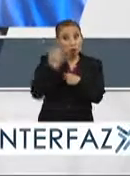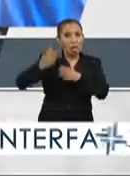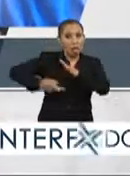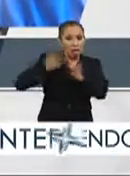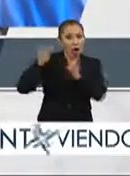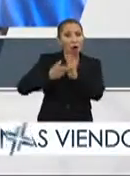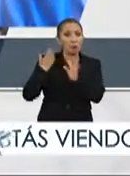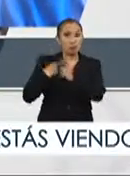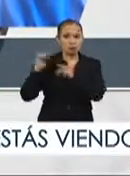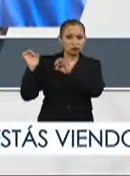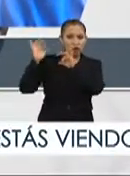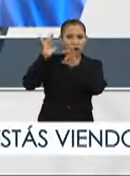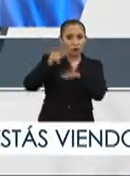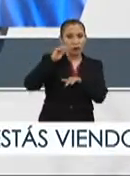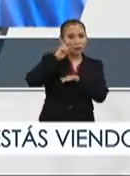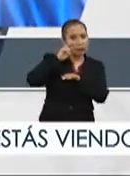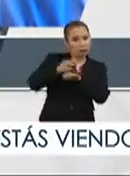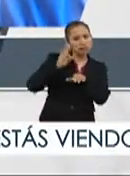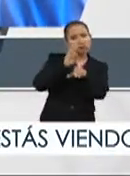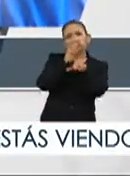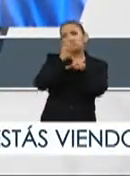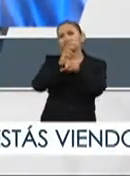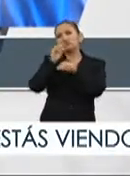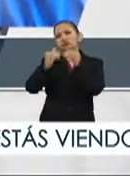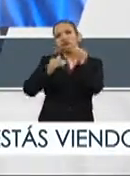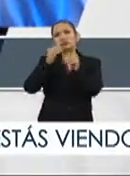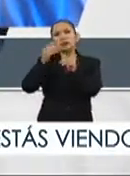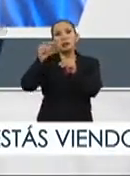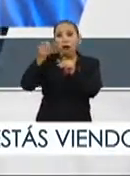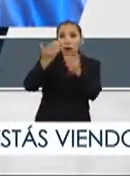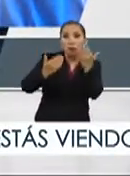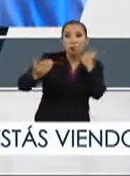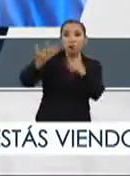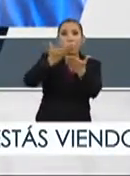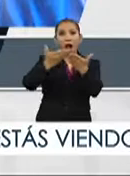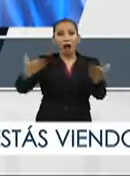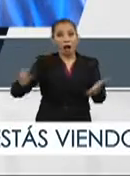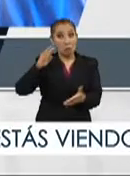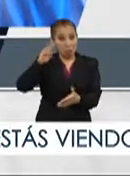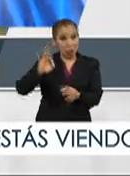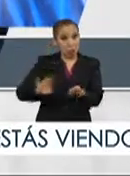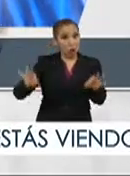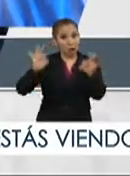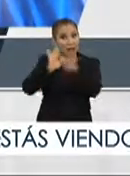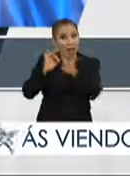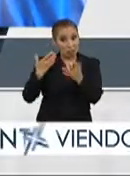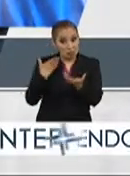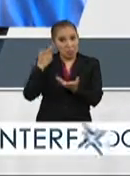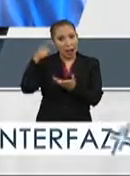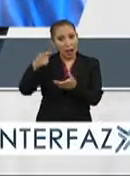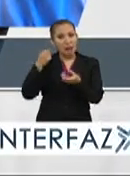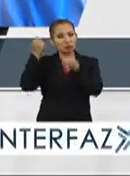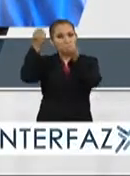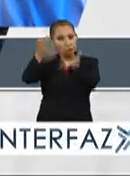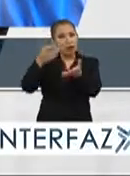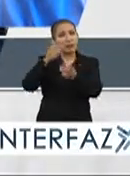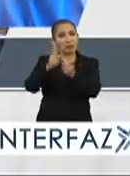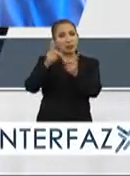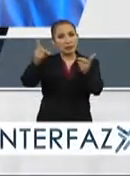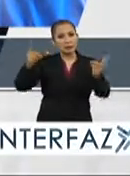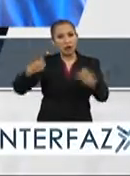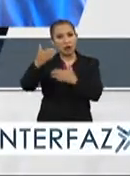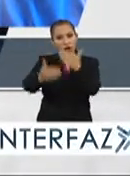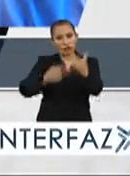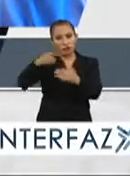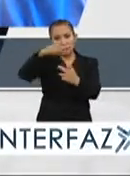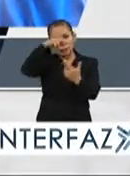o asistentes a los cuales han podido seguir el rastro y supongo han tenido importantes logros para contribuir al desarrollo